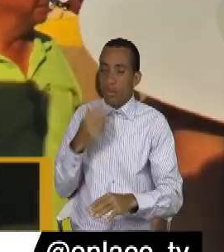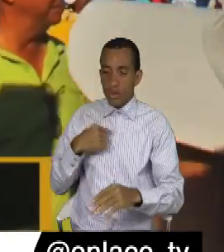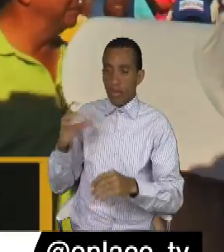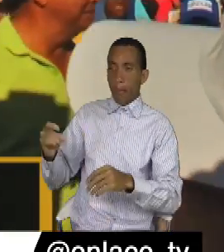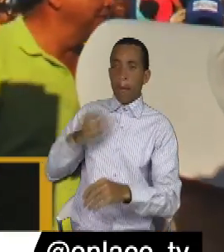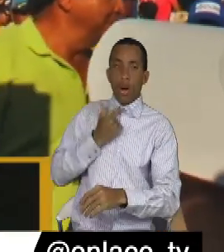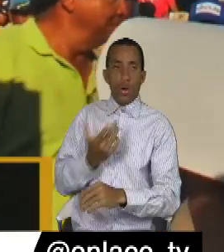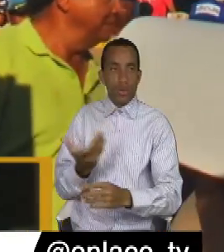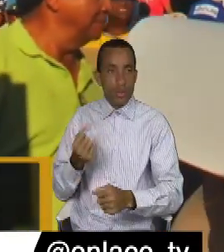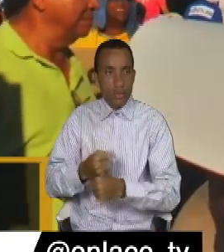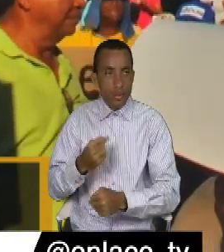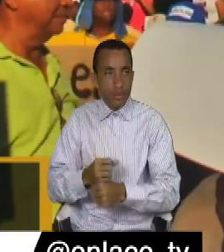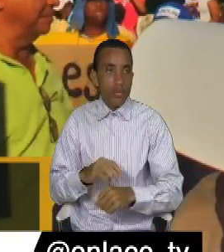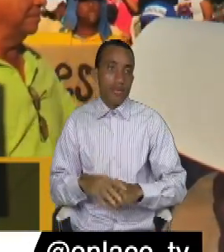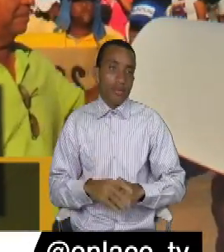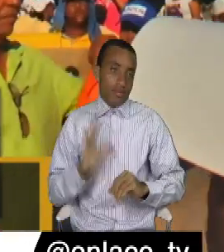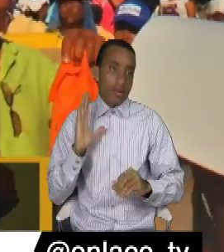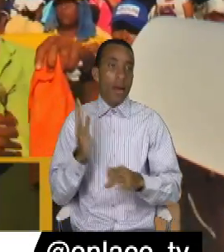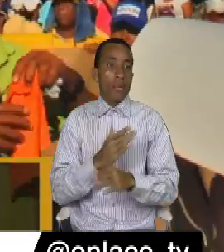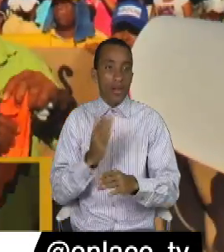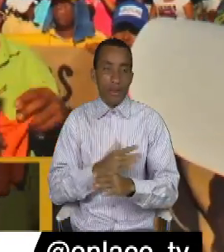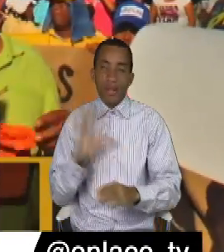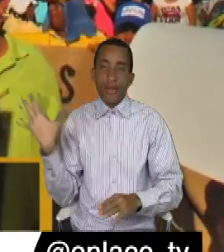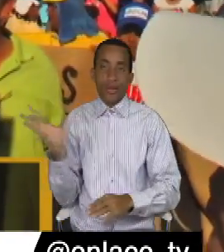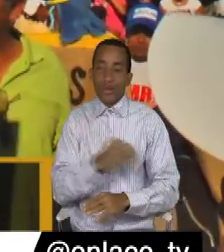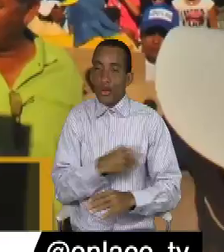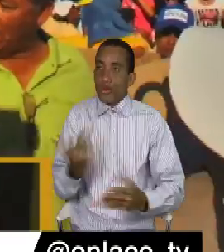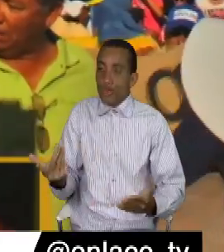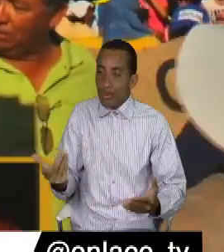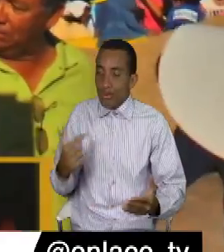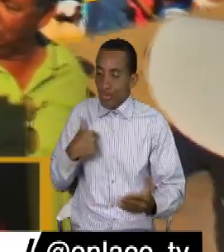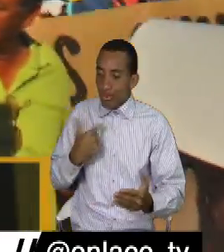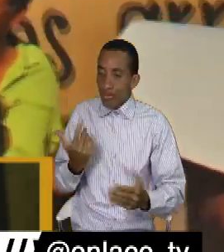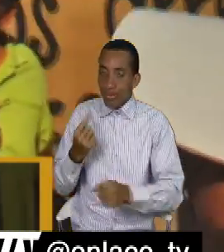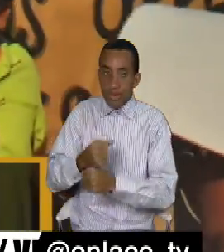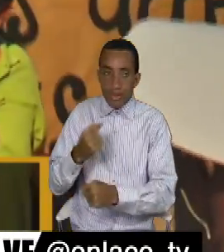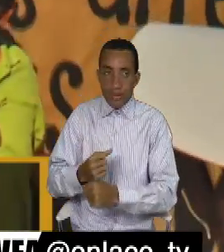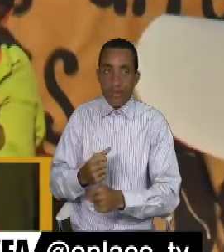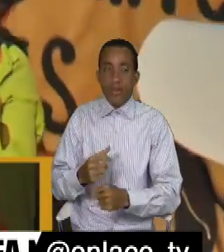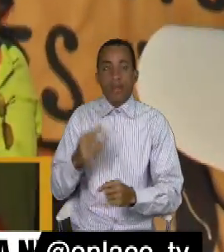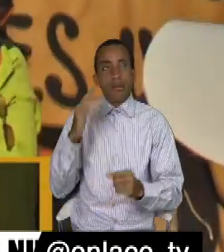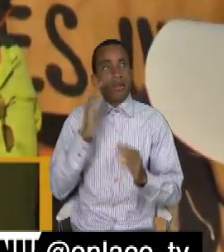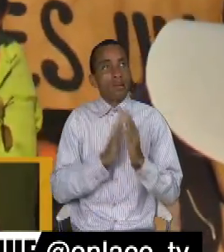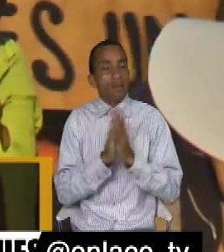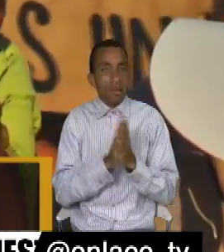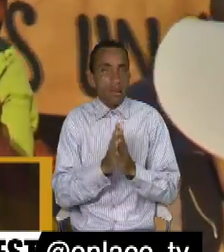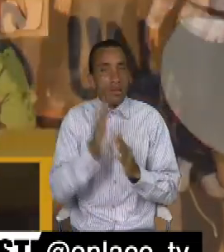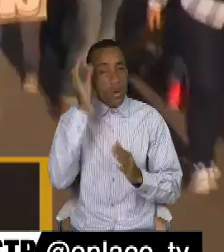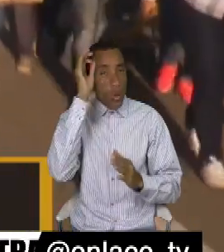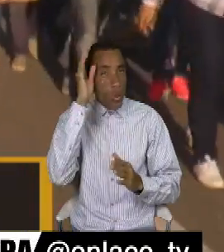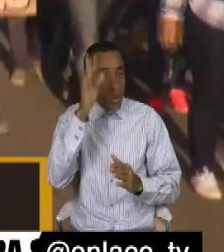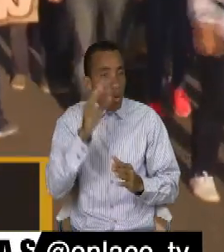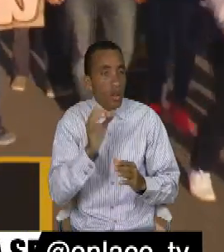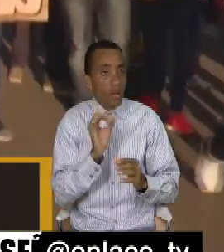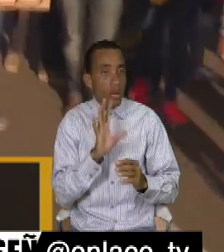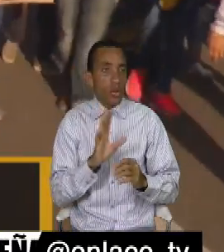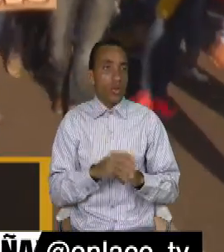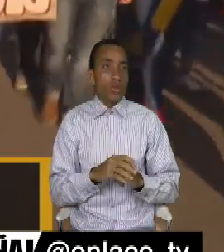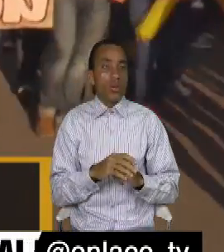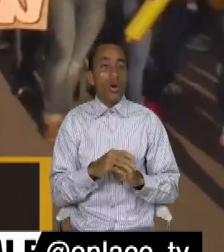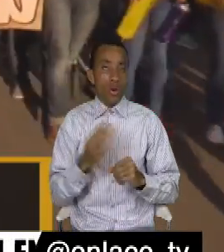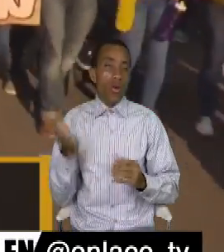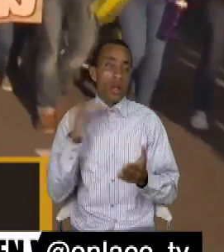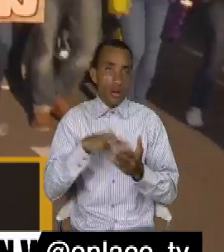desempleados. Lamentablemente ese es el problema, ahorita todos estamos desocupados, pero igual tenemos esperanzas de estar ocupados muy